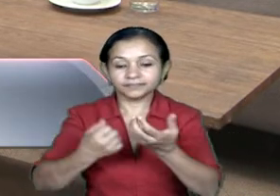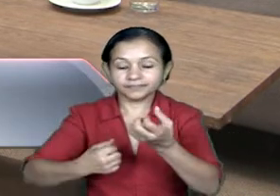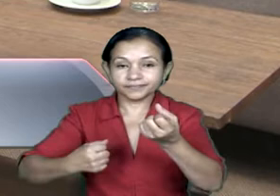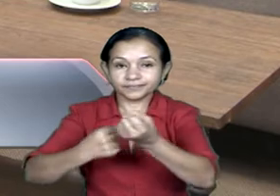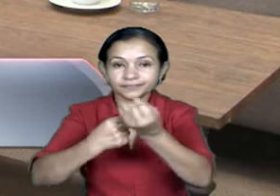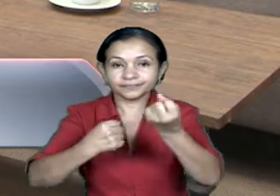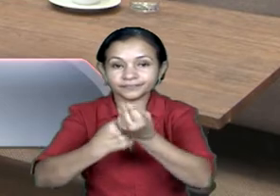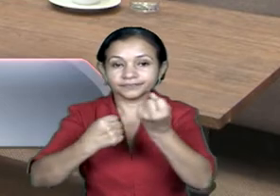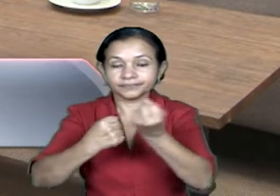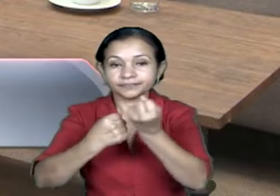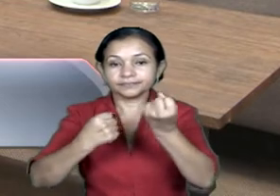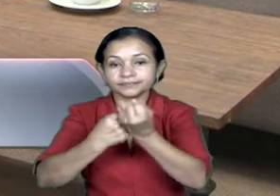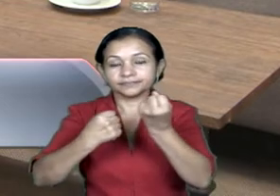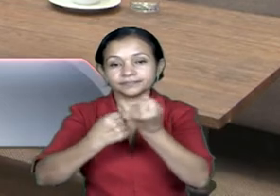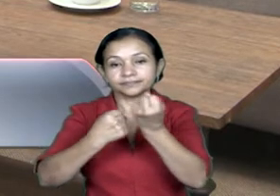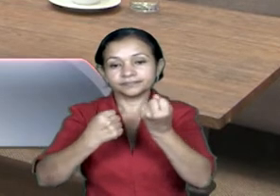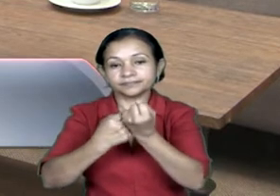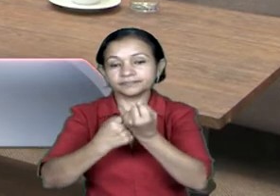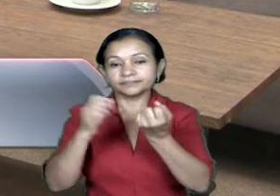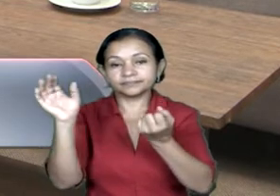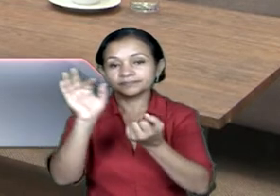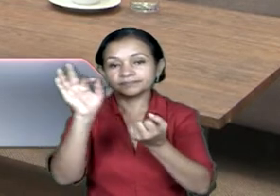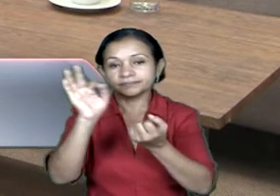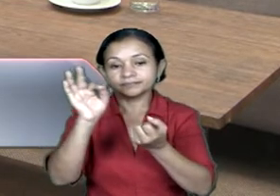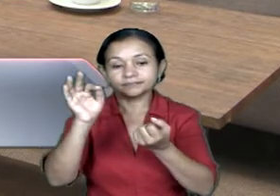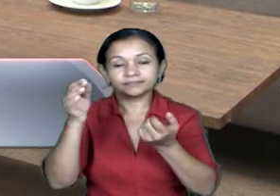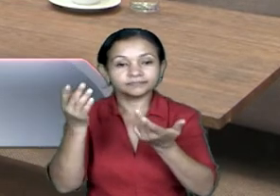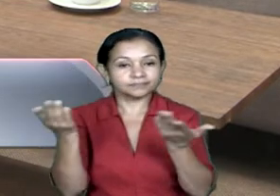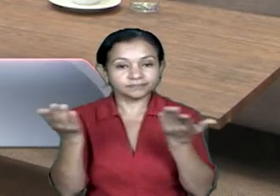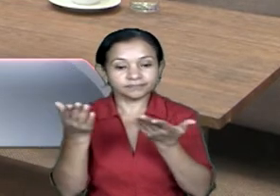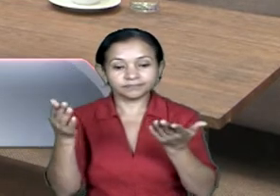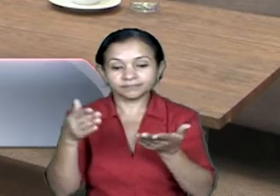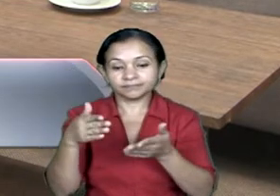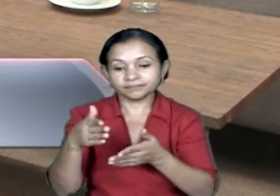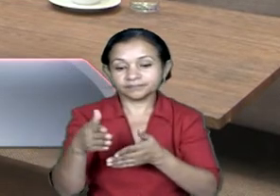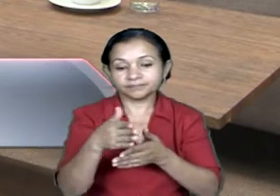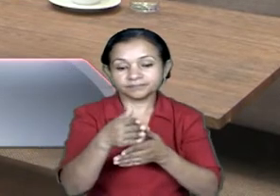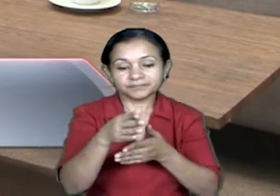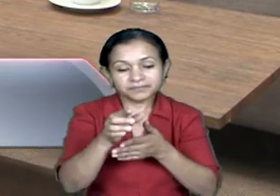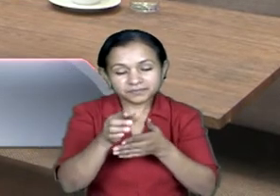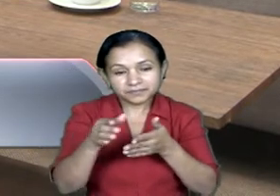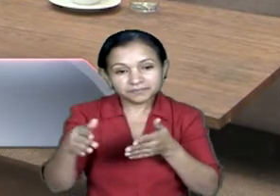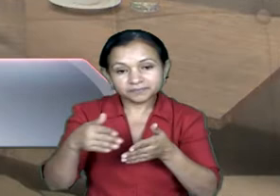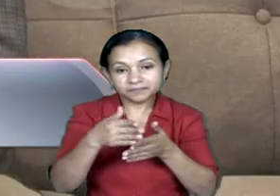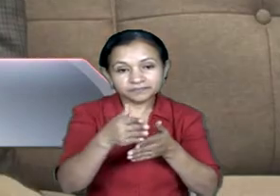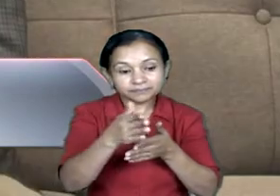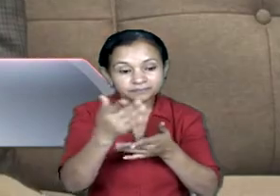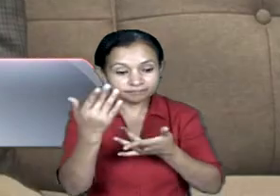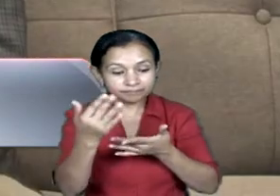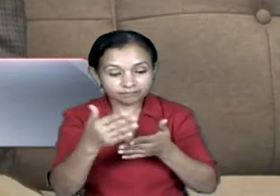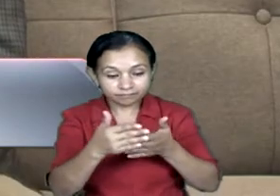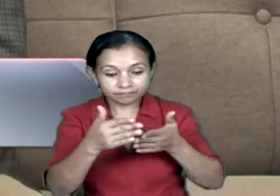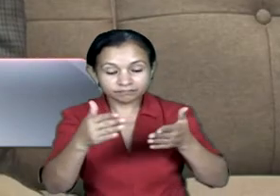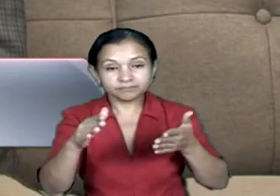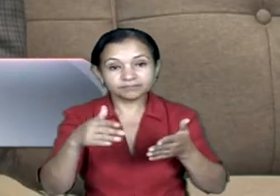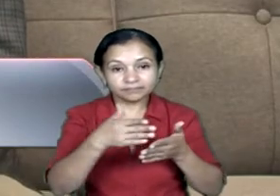apoyar la técnica de crianza de alevines, es de pequeño, ¿no? Peces, sí. ¿No?